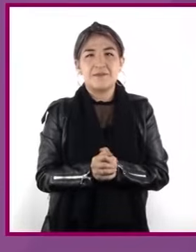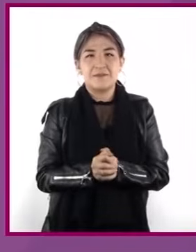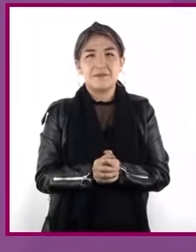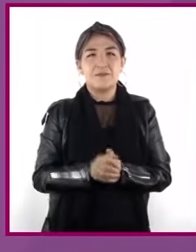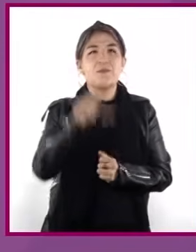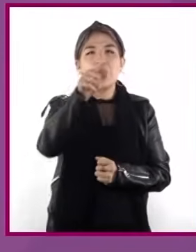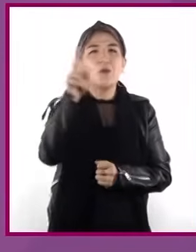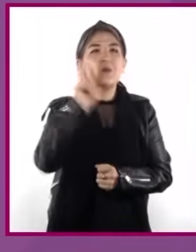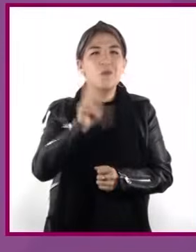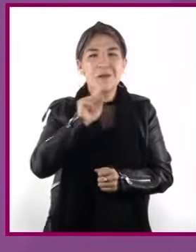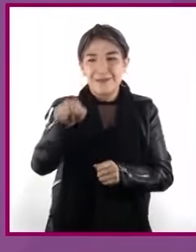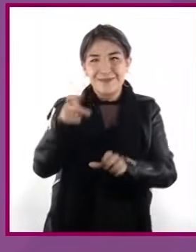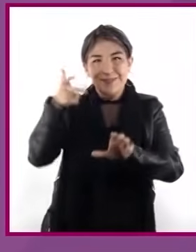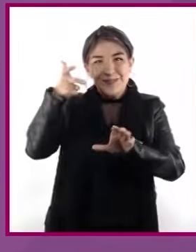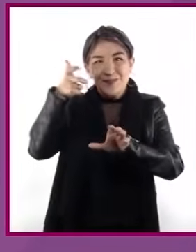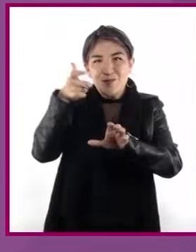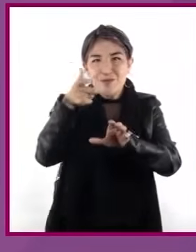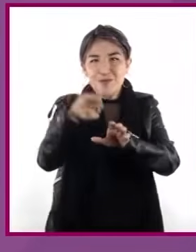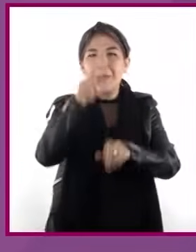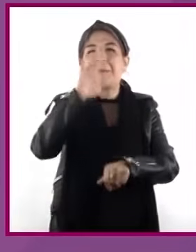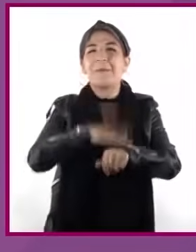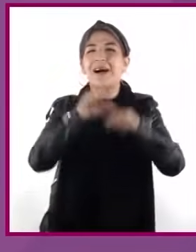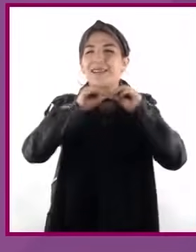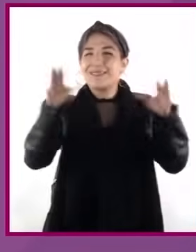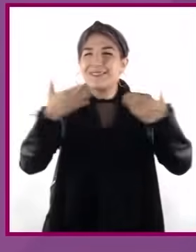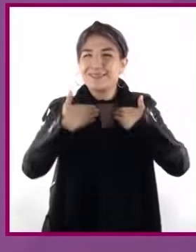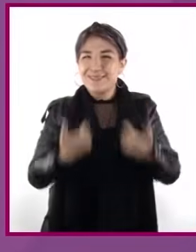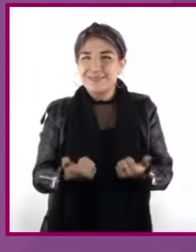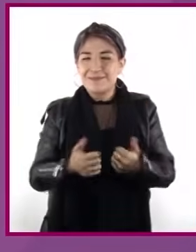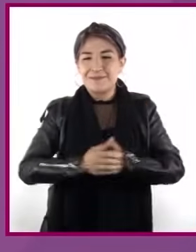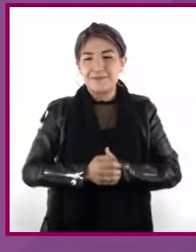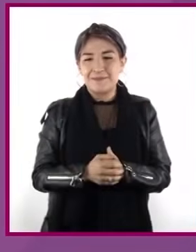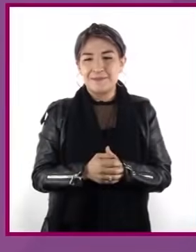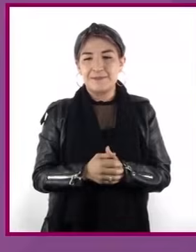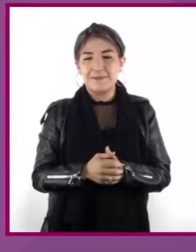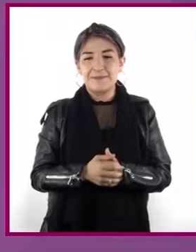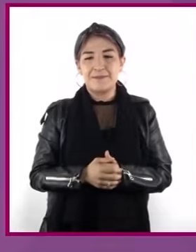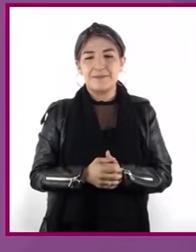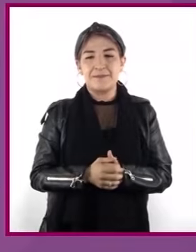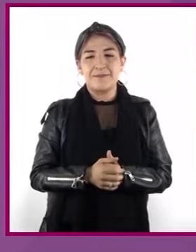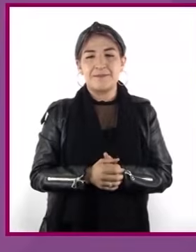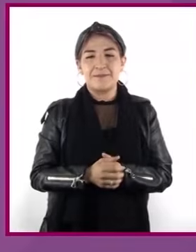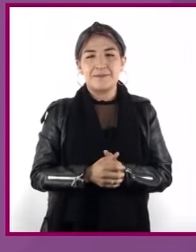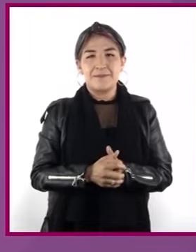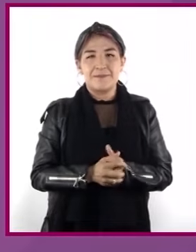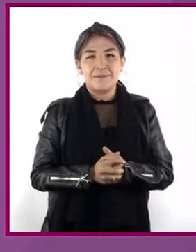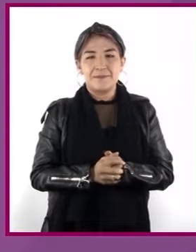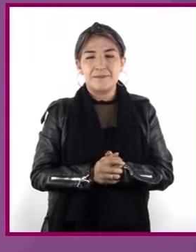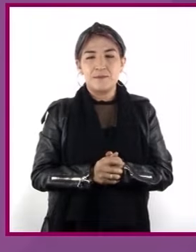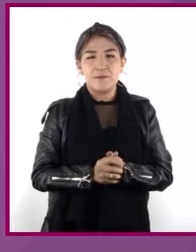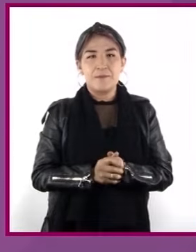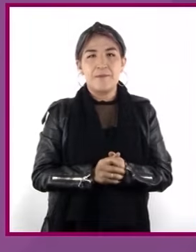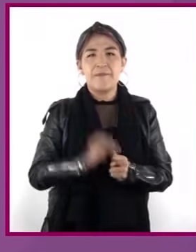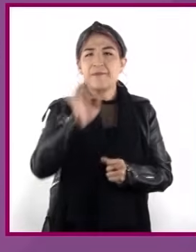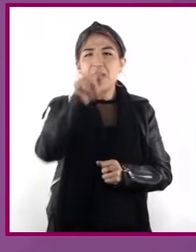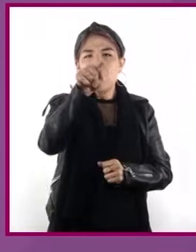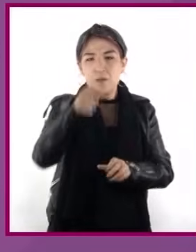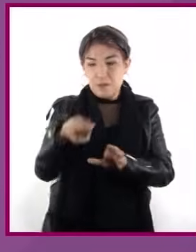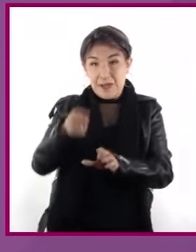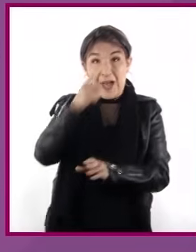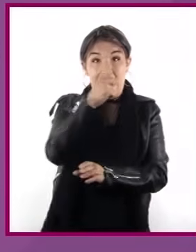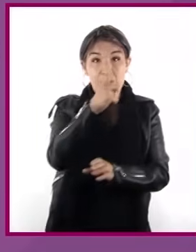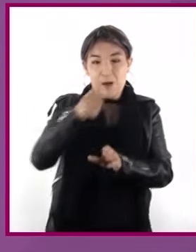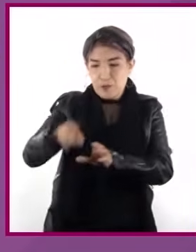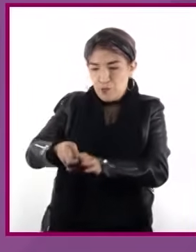Probemos con esta jeringa para que sea más claro. Si llenamos la jeringa con un